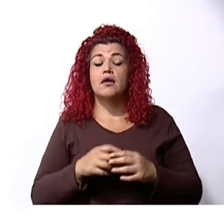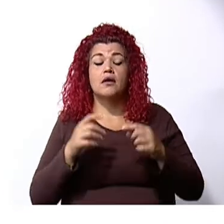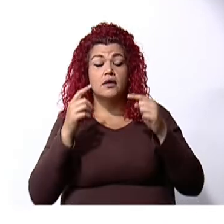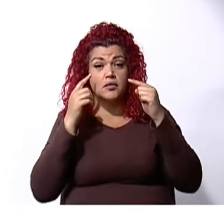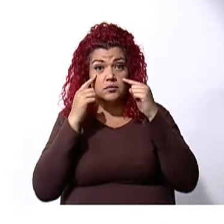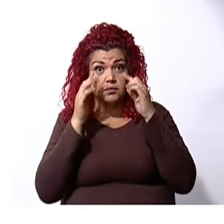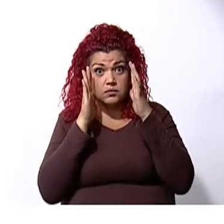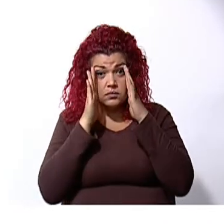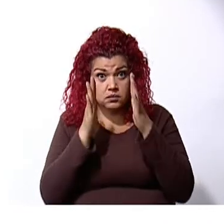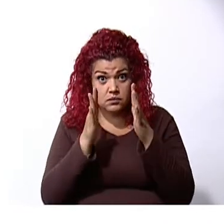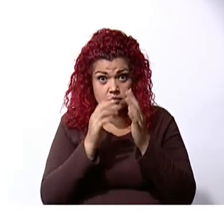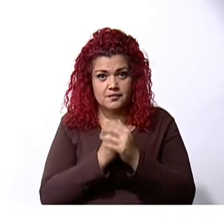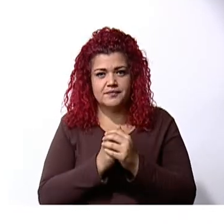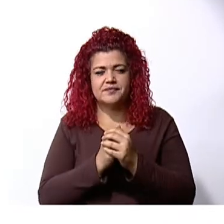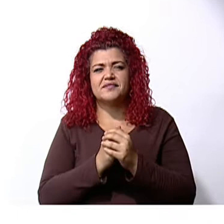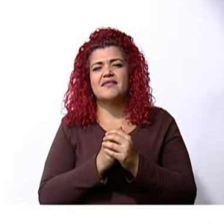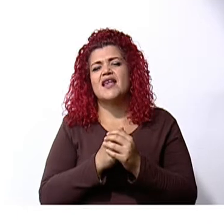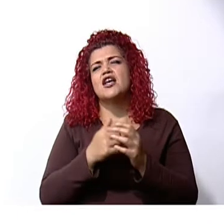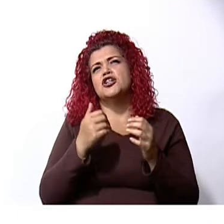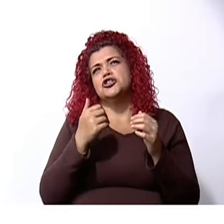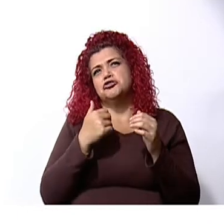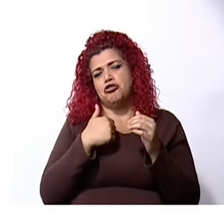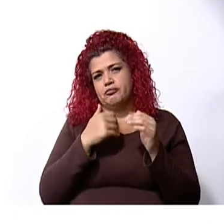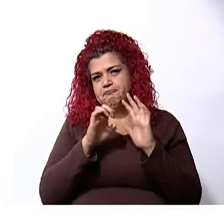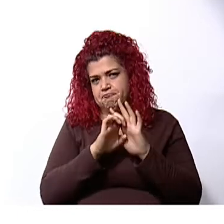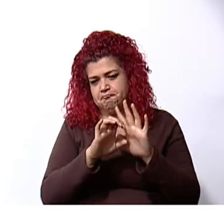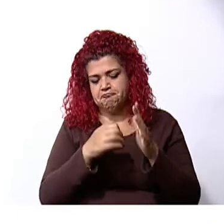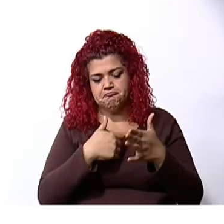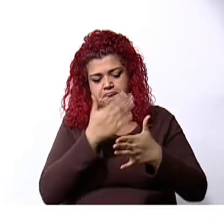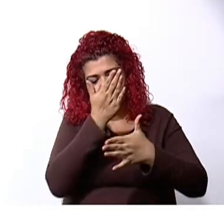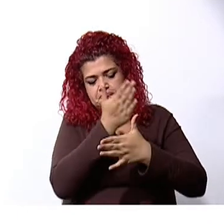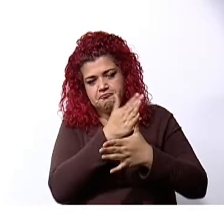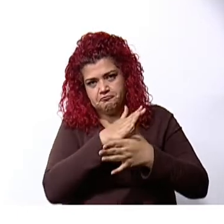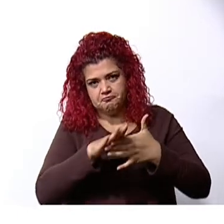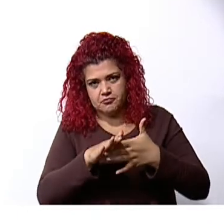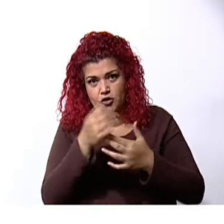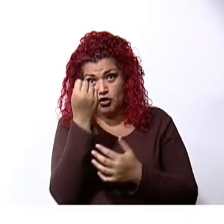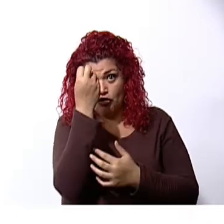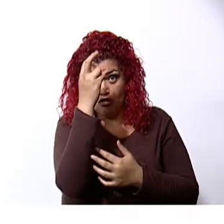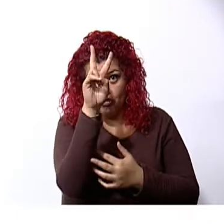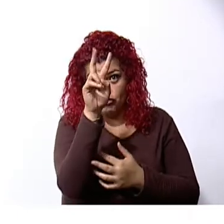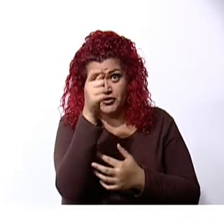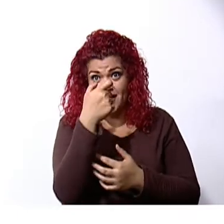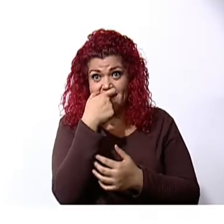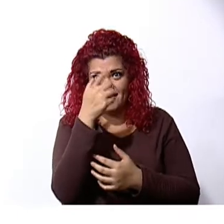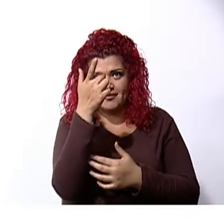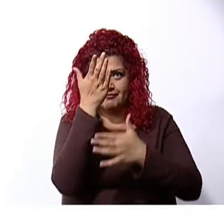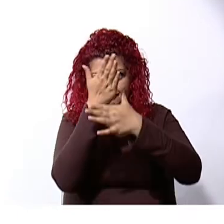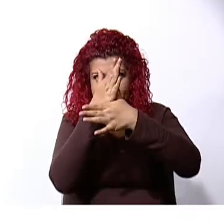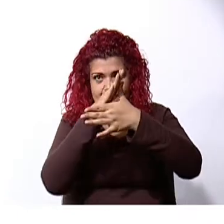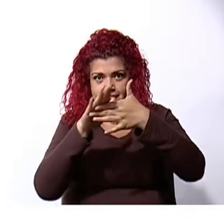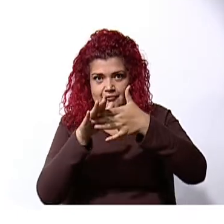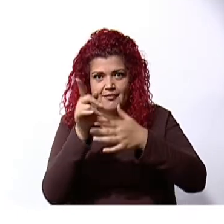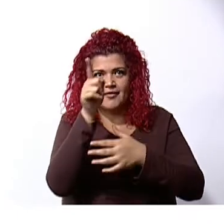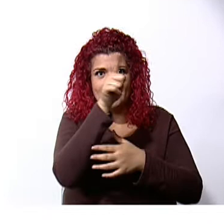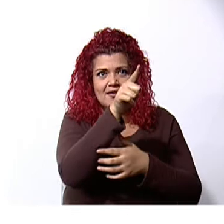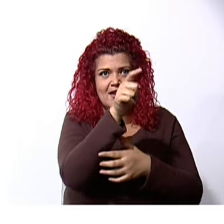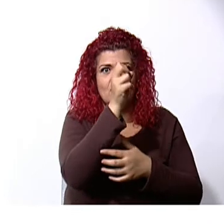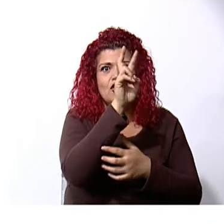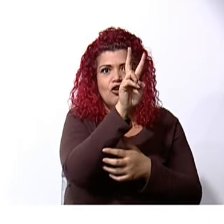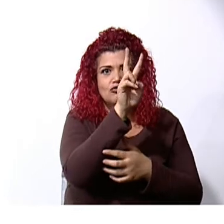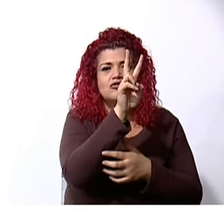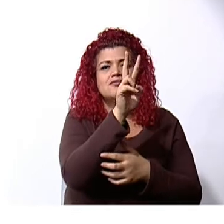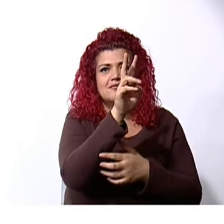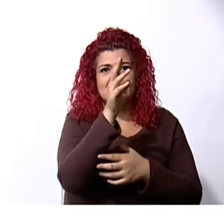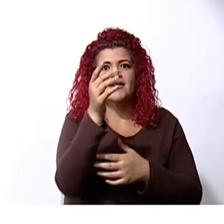Observen. Si dividimos las 12 galletas entre 2, también dividimos la harina, por